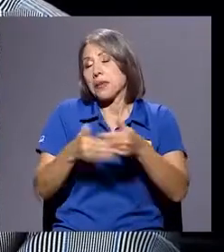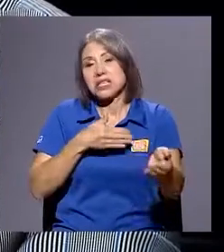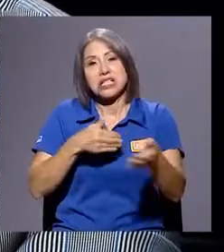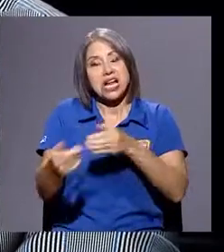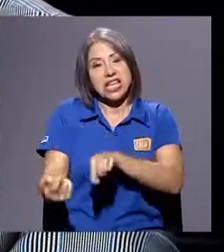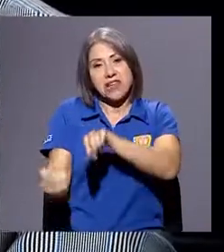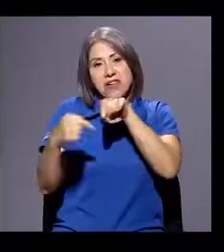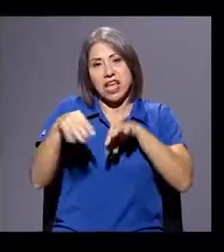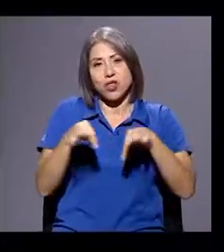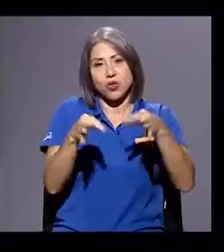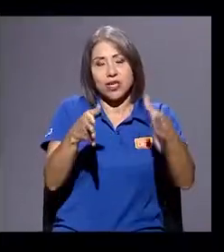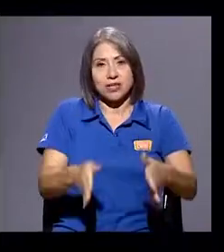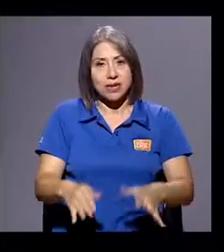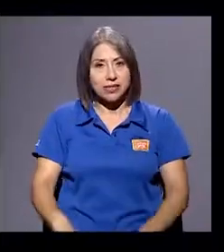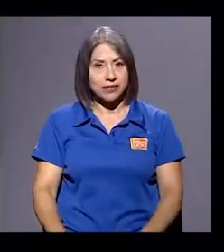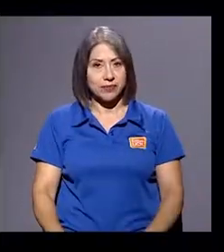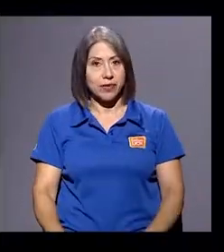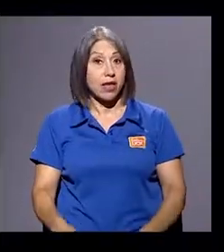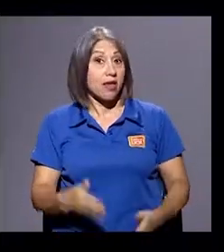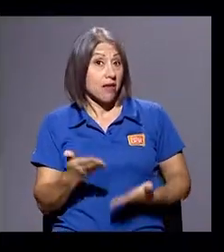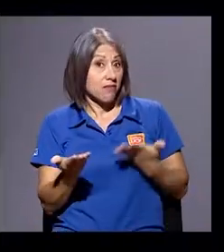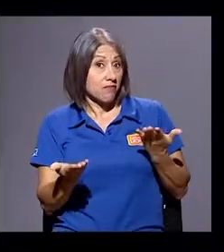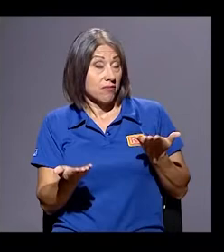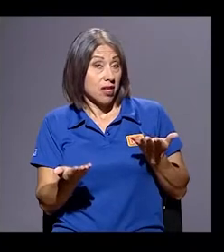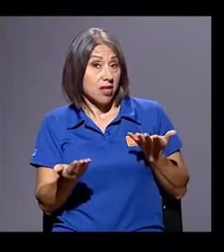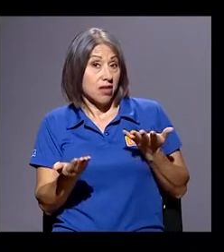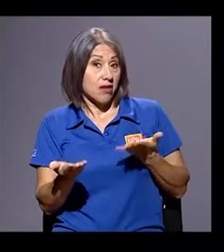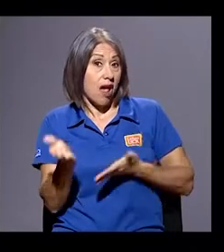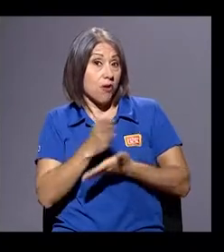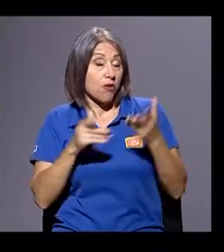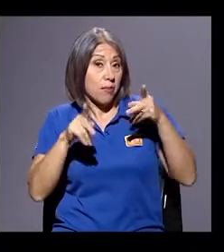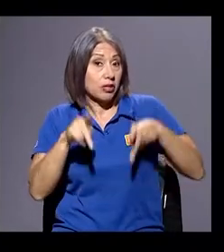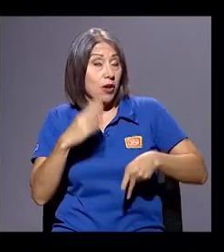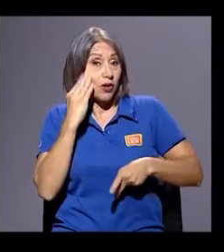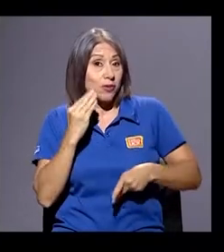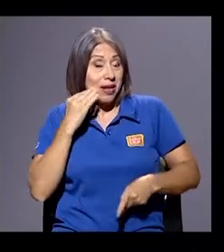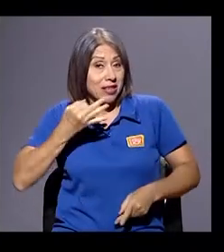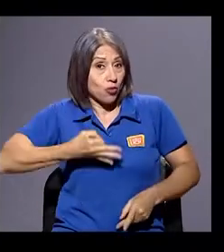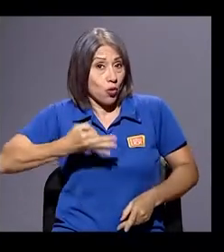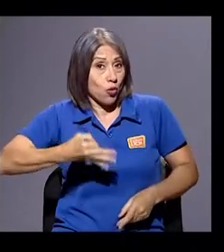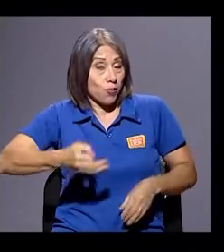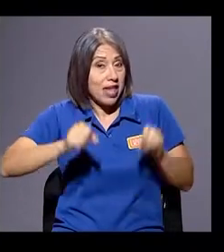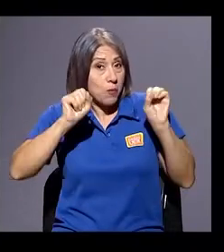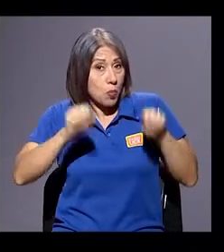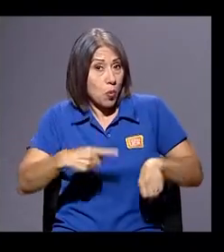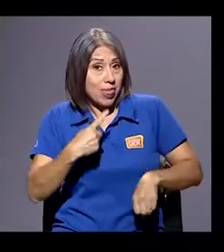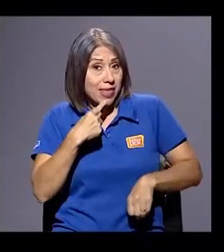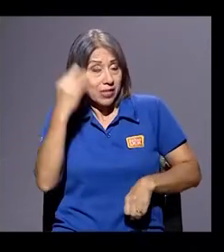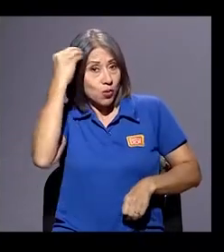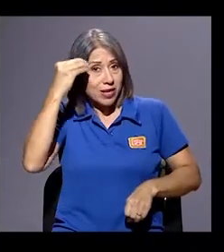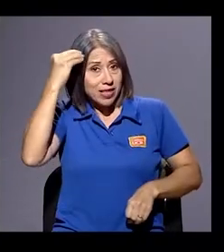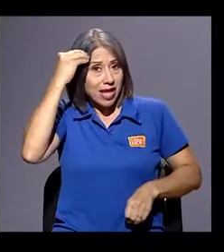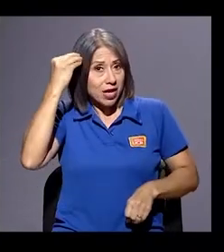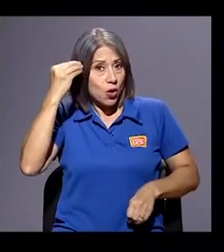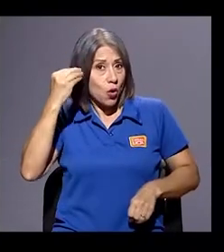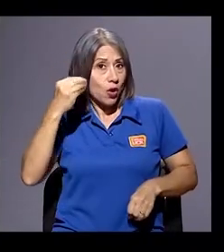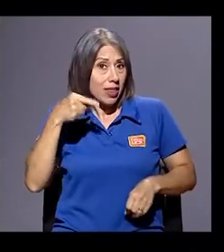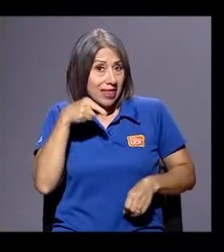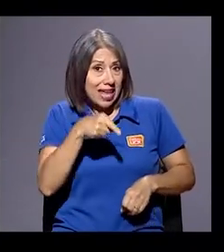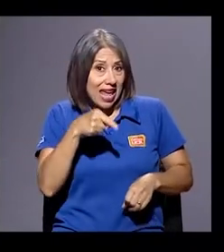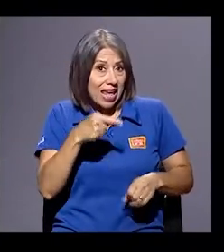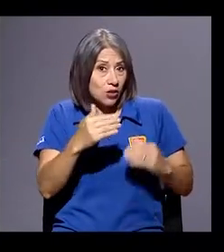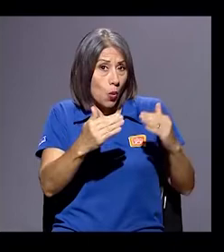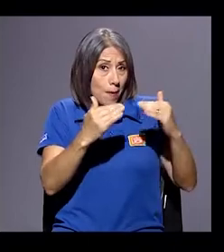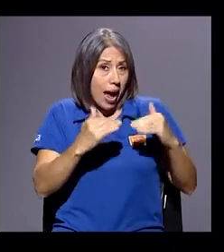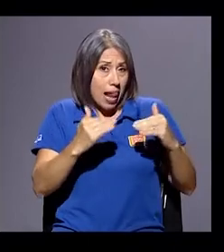vengan. Porque ¿y usted que lo vive todos los días puede dar un criterio así a viva voz de que eso va a la baja o verdaderamente